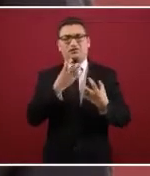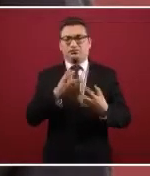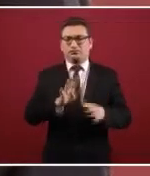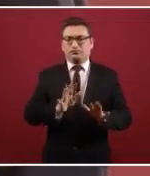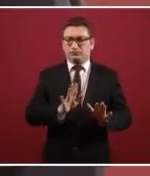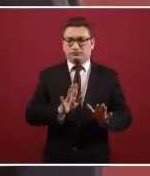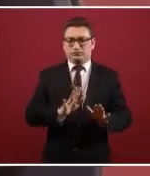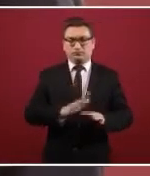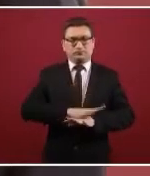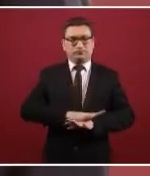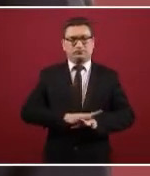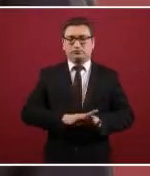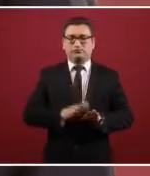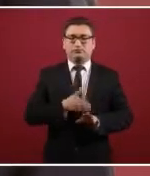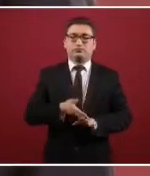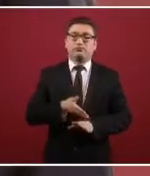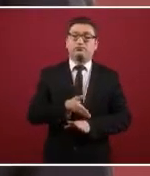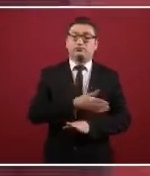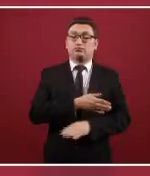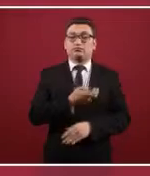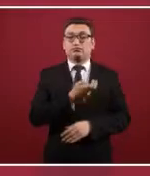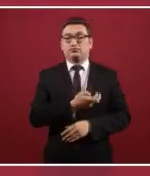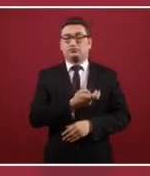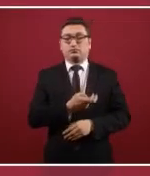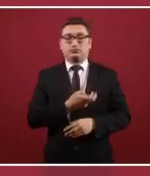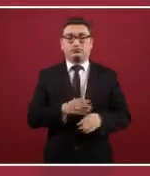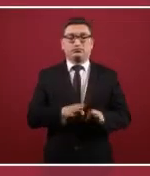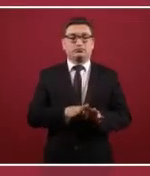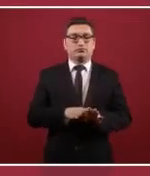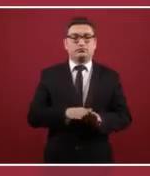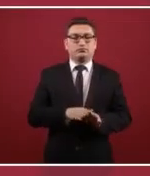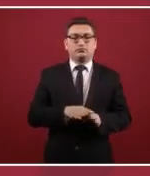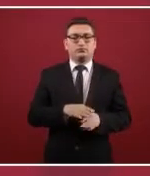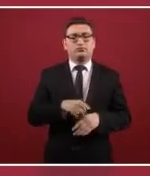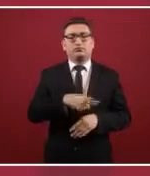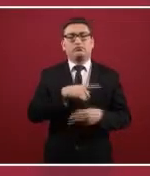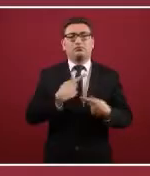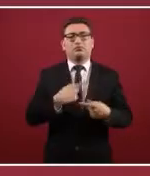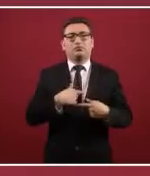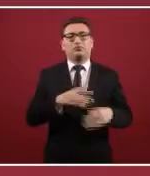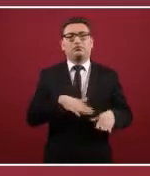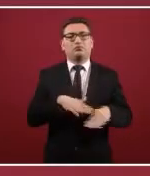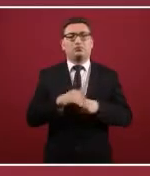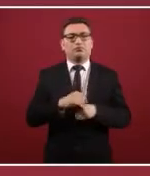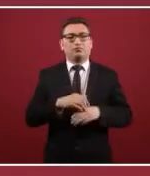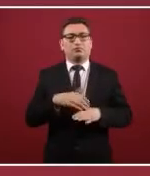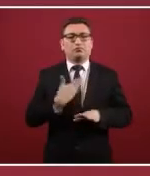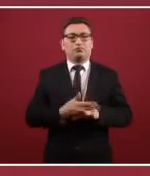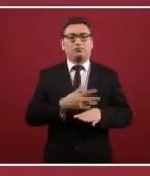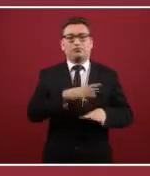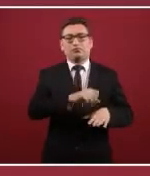ya se acabó aquello de que no se podía tocar al intocable.